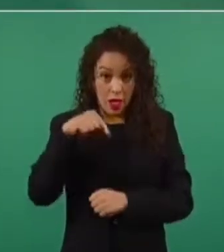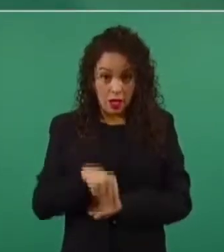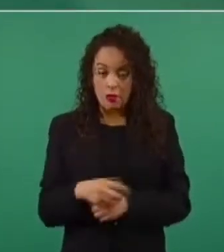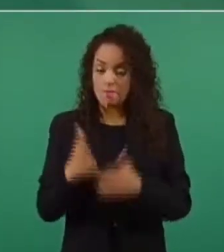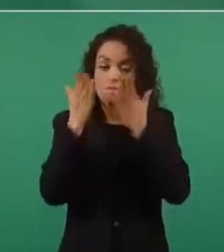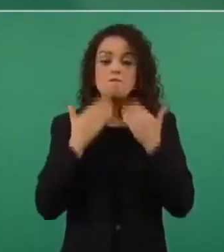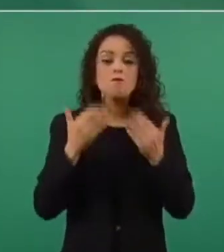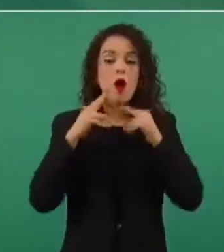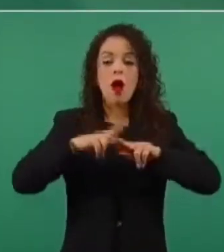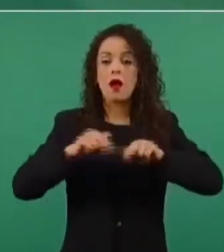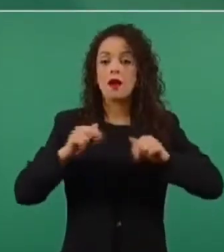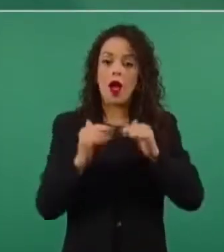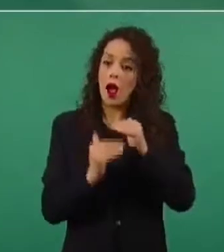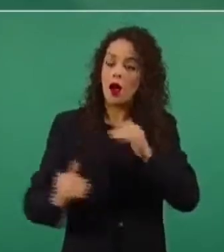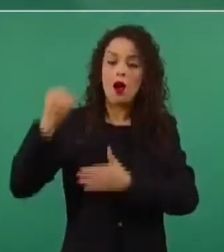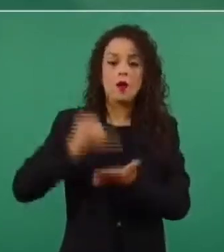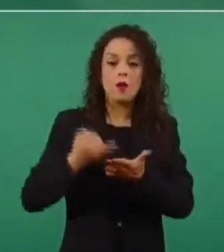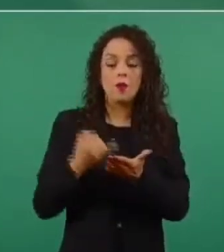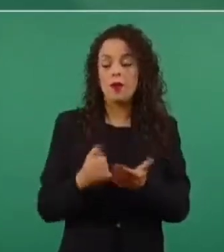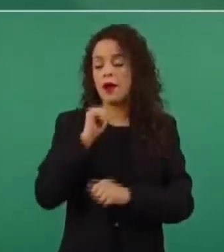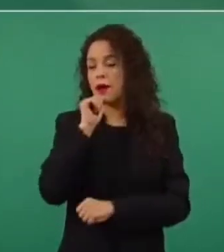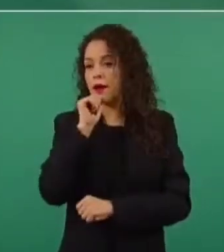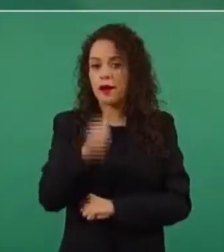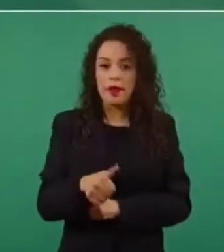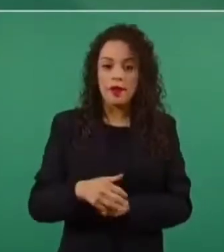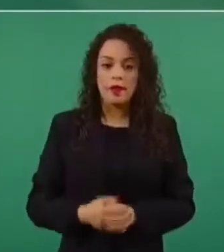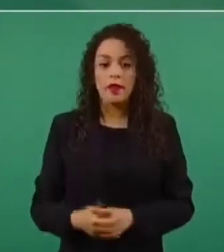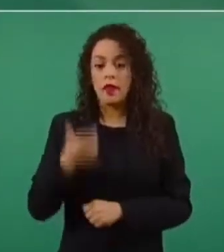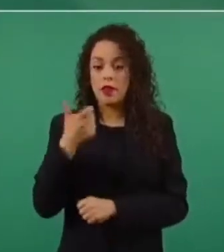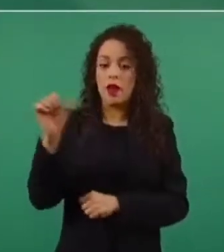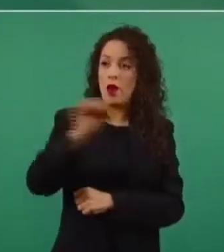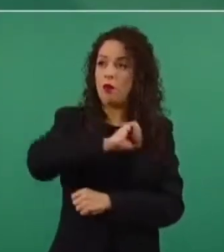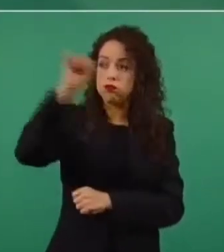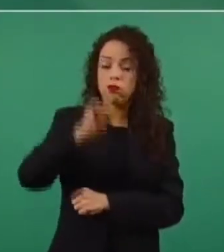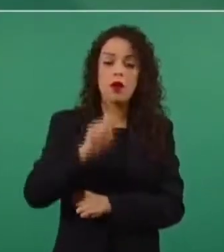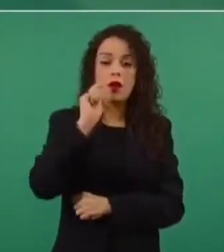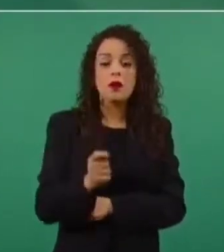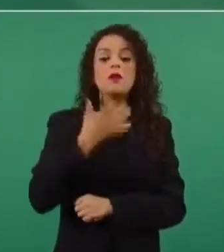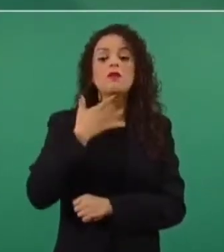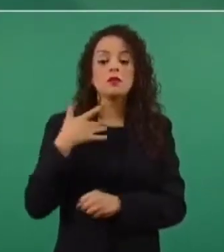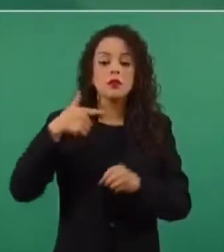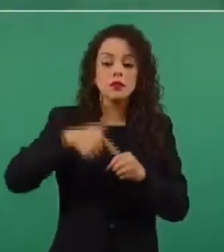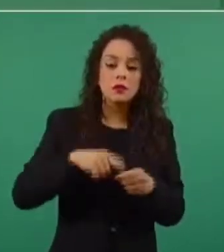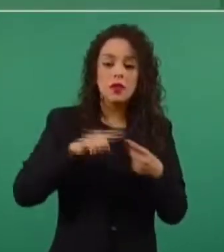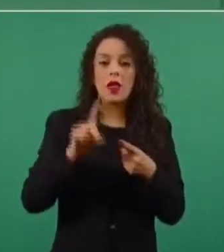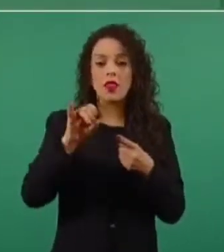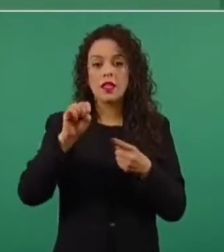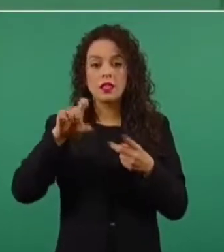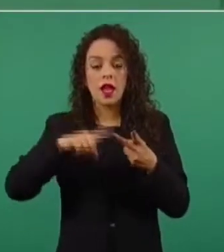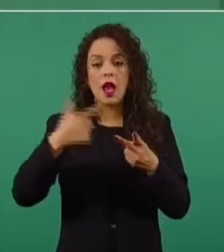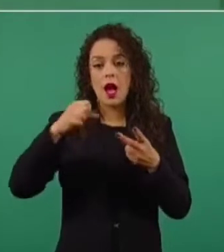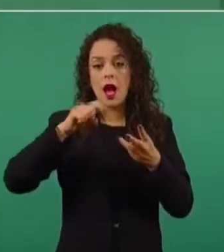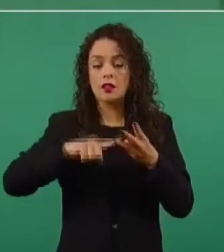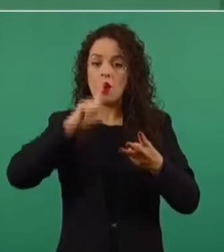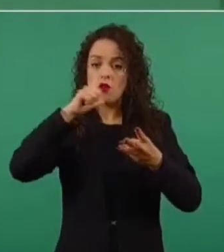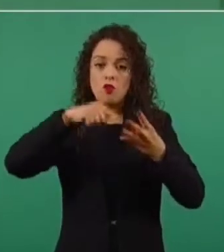no hay aumentos de impuestos. No hay aumentos en el precio de las gasolinas, del diésel, del gas y de la luz.